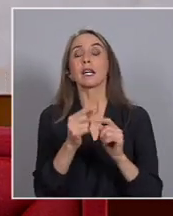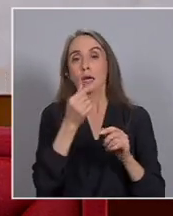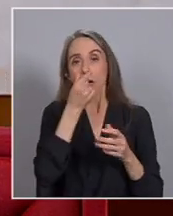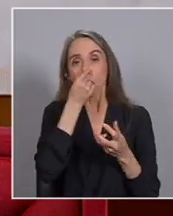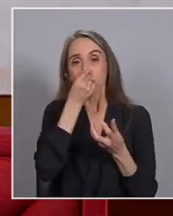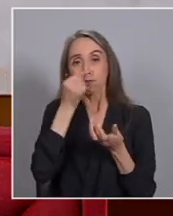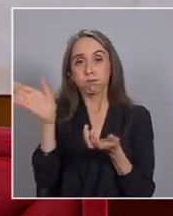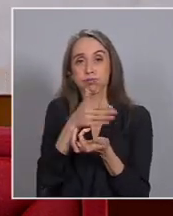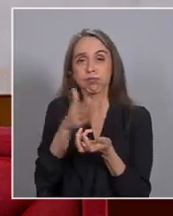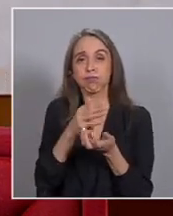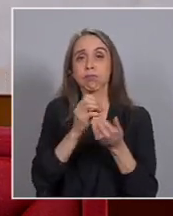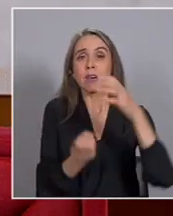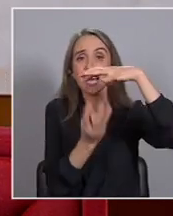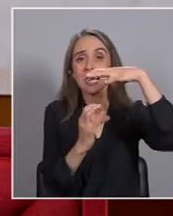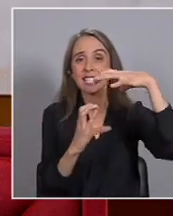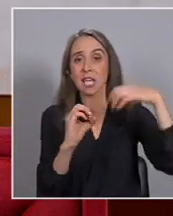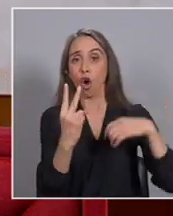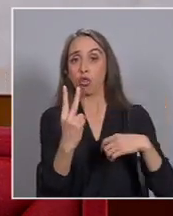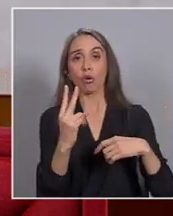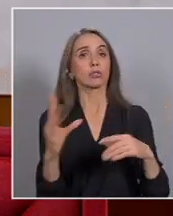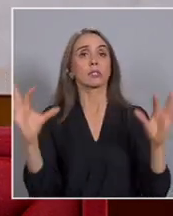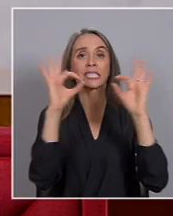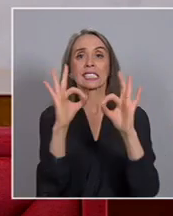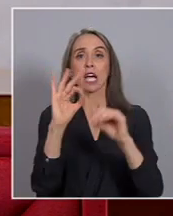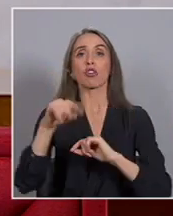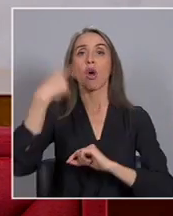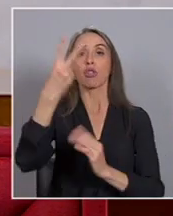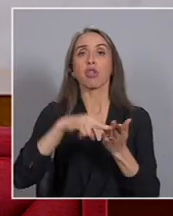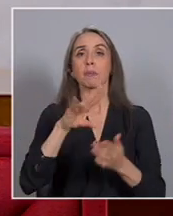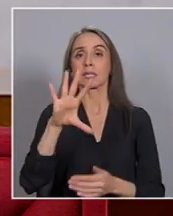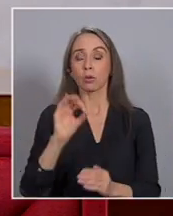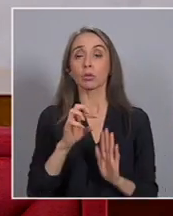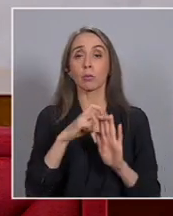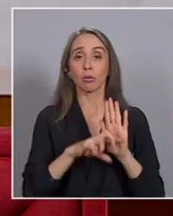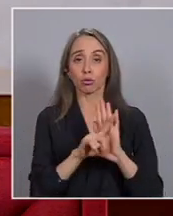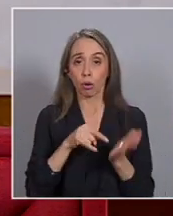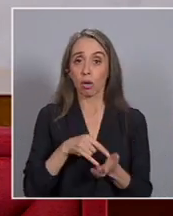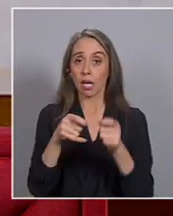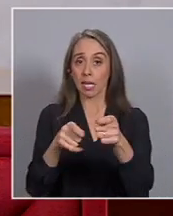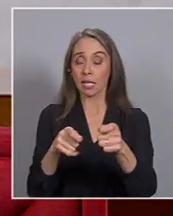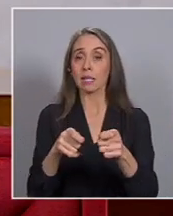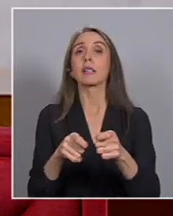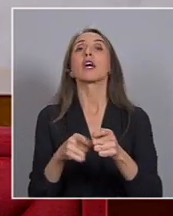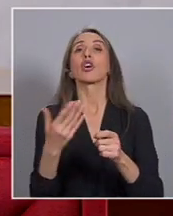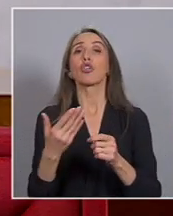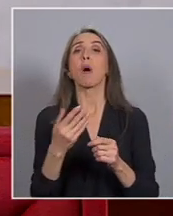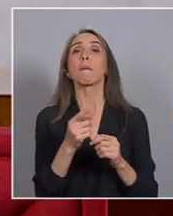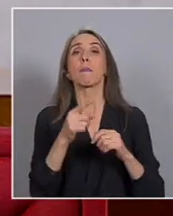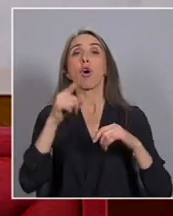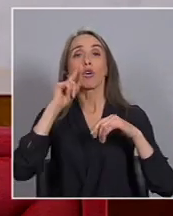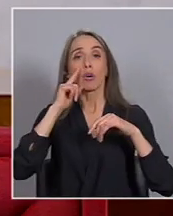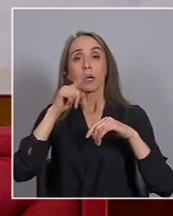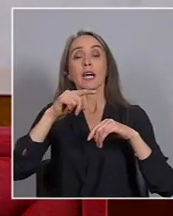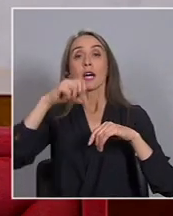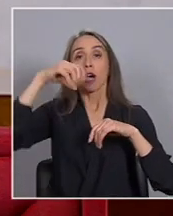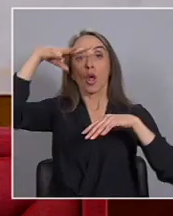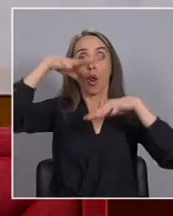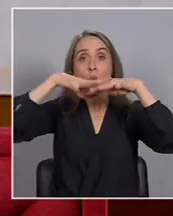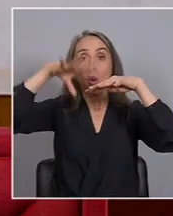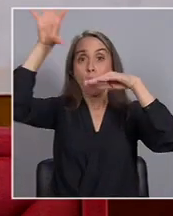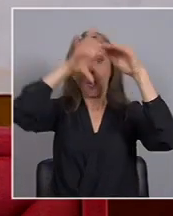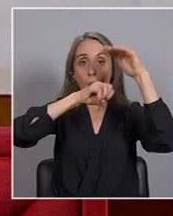antes de 2050, para lo cual este año ingresaremos un proyecto de ley que licite sistemas de almacenamiento de energía eléctrica a gran